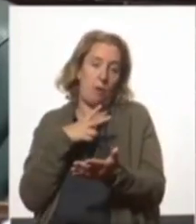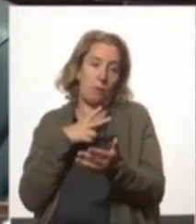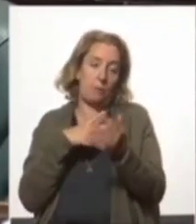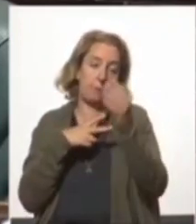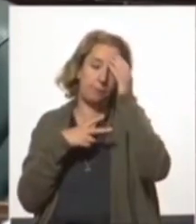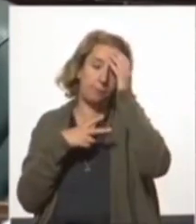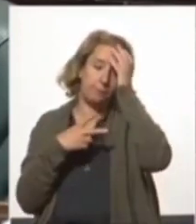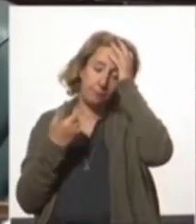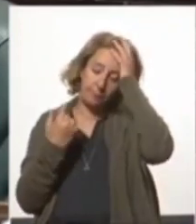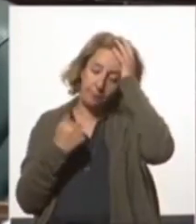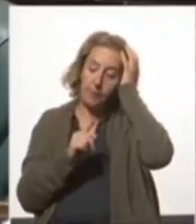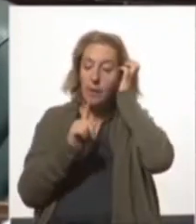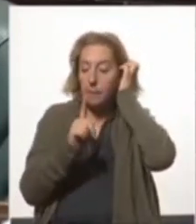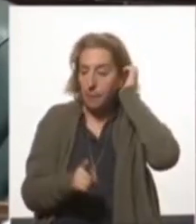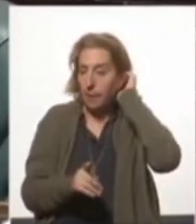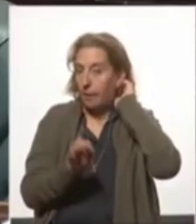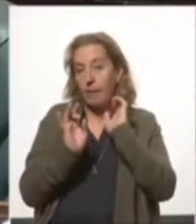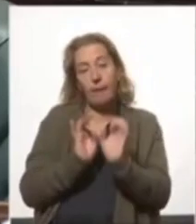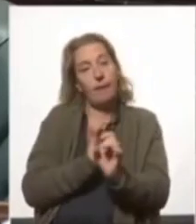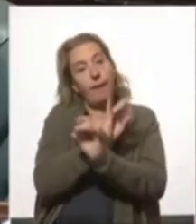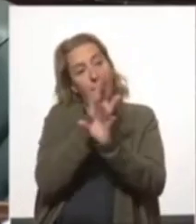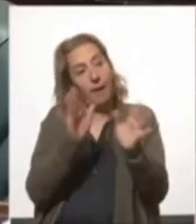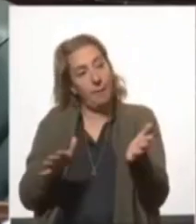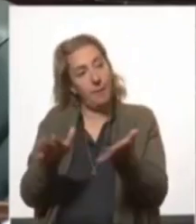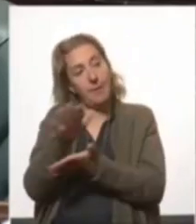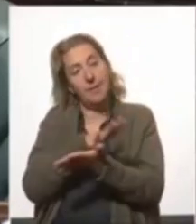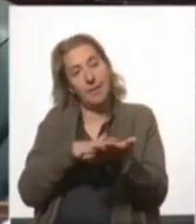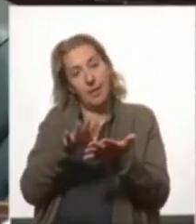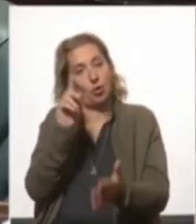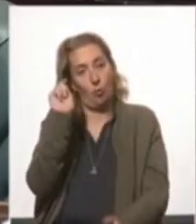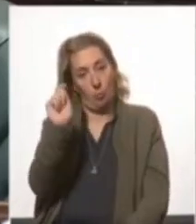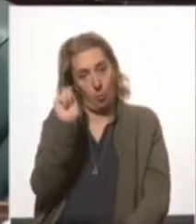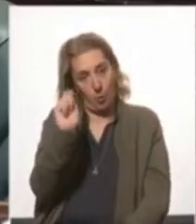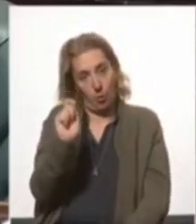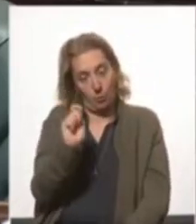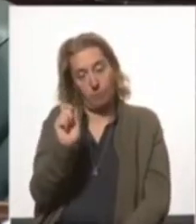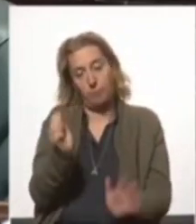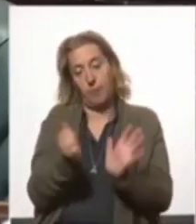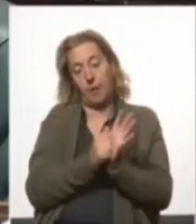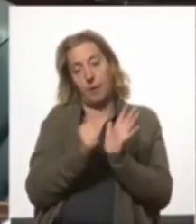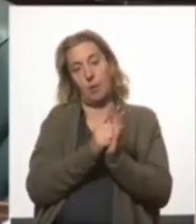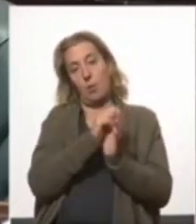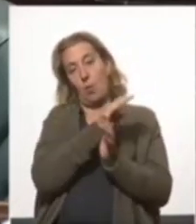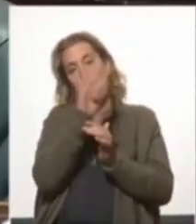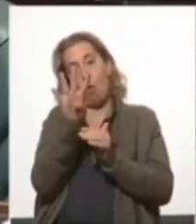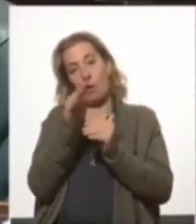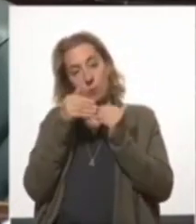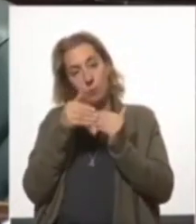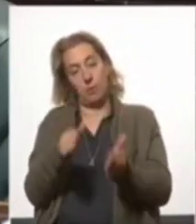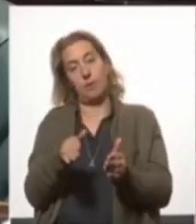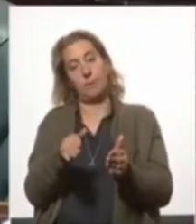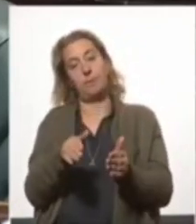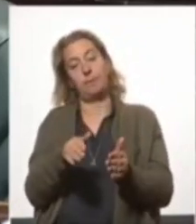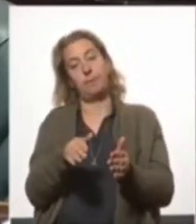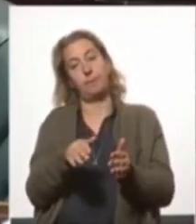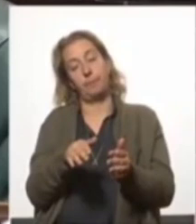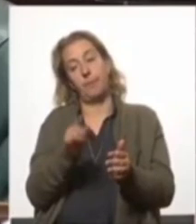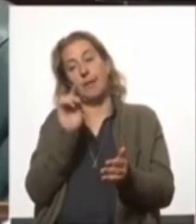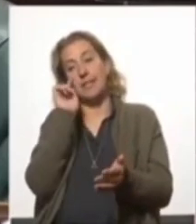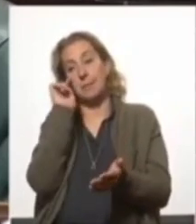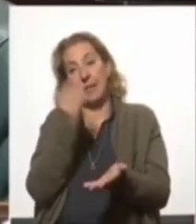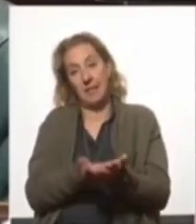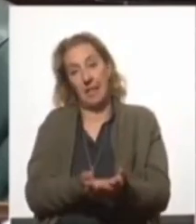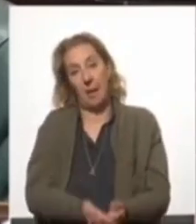manejaron, como claramente en el sector público a partir del artículo 4 que se